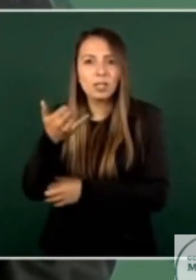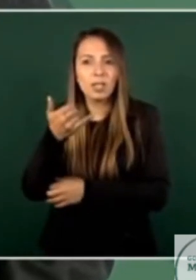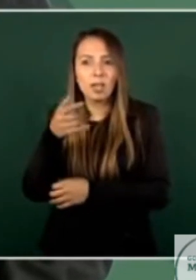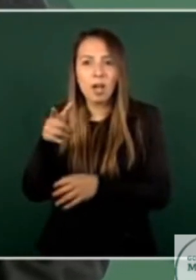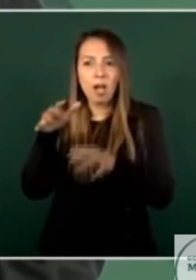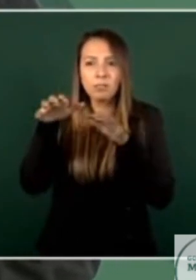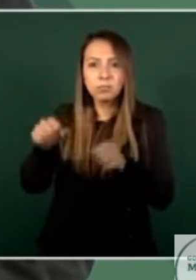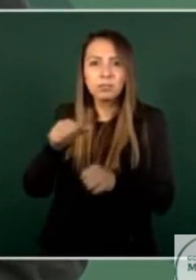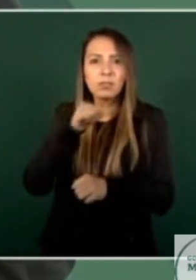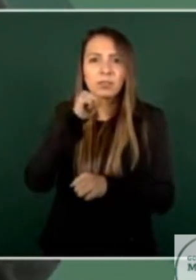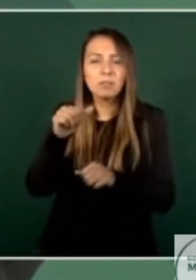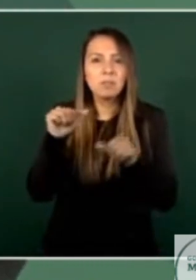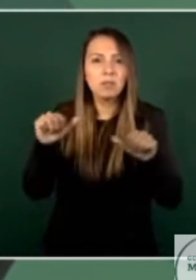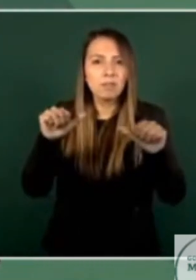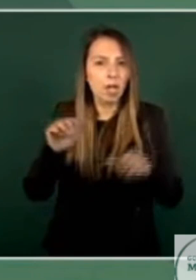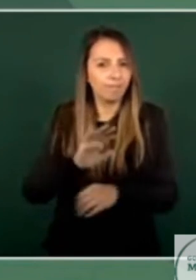no